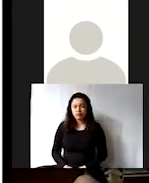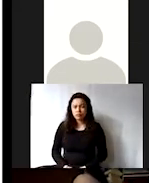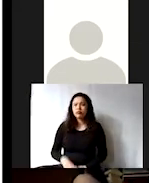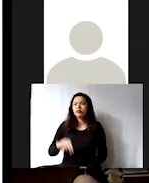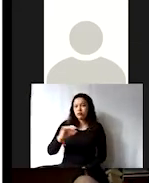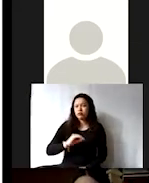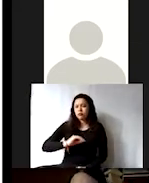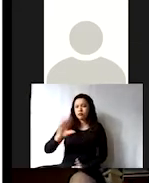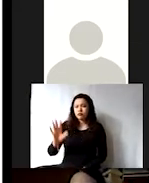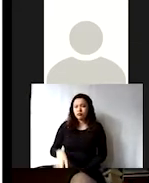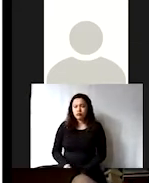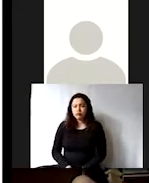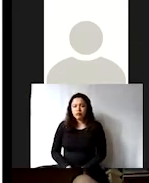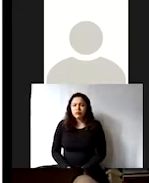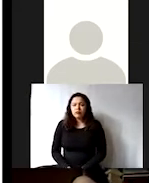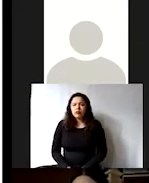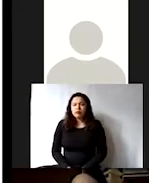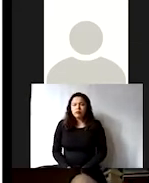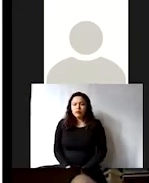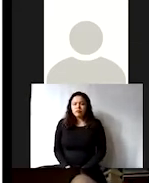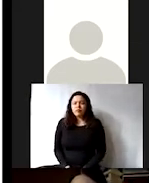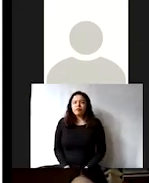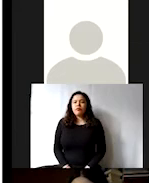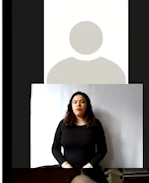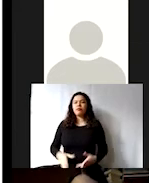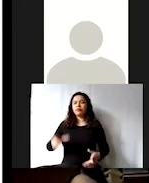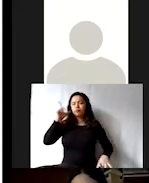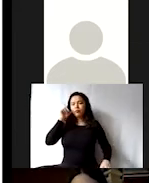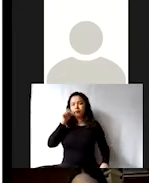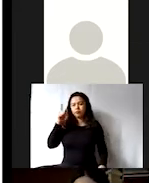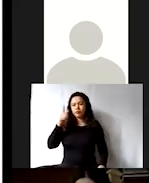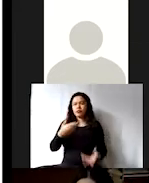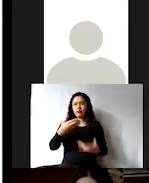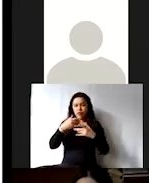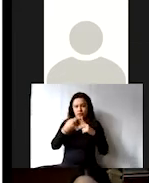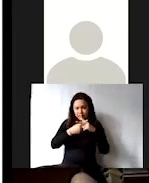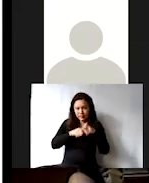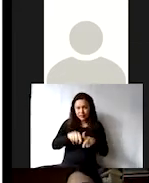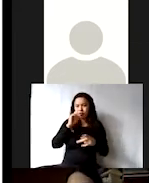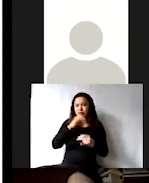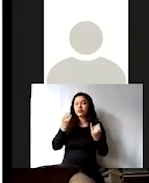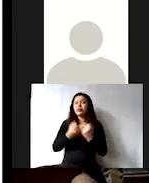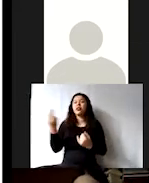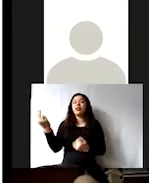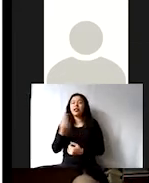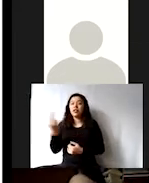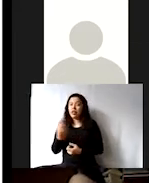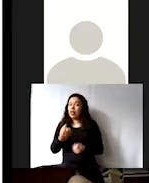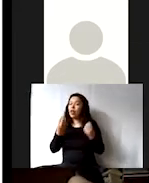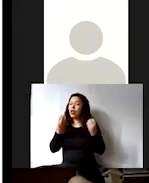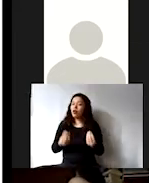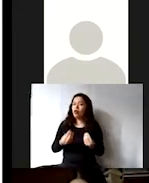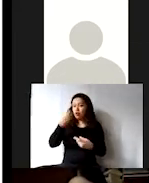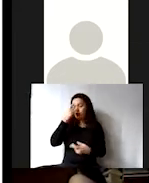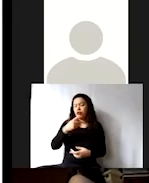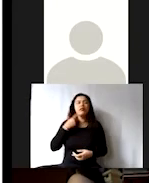Exactamente. Precisamente por eso el día de mañana vemos esta introducción que también es súper necesaria al tema de